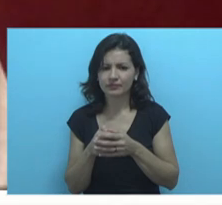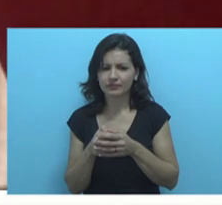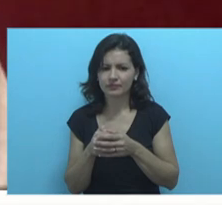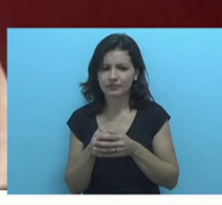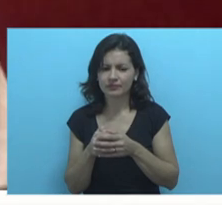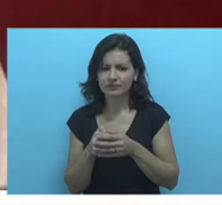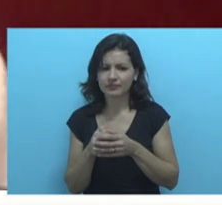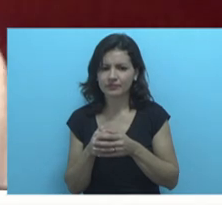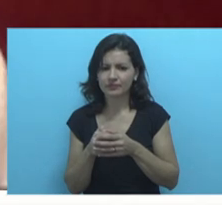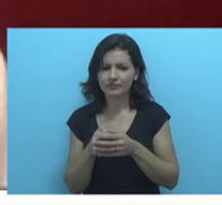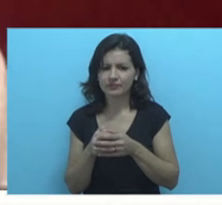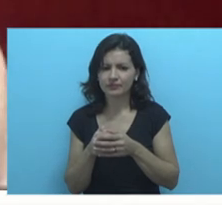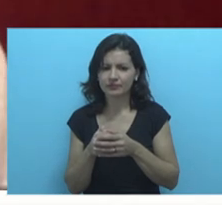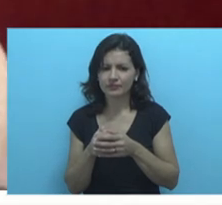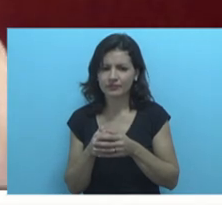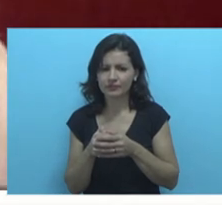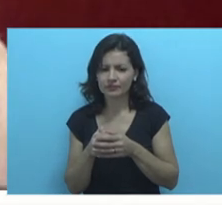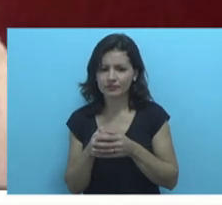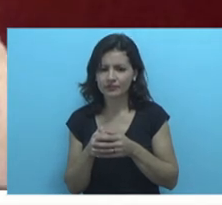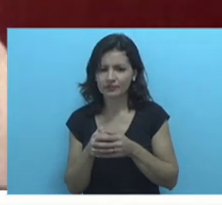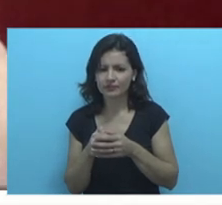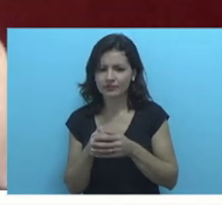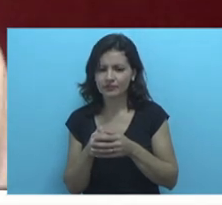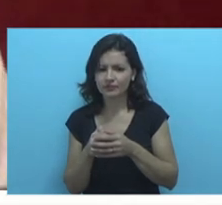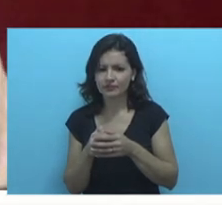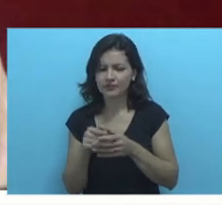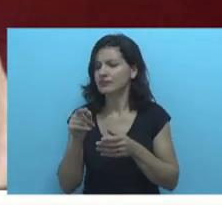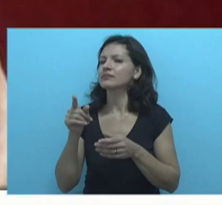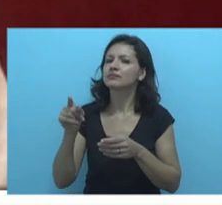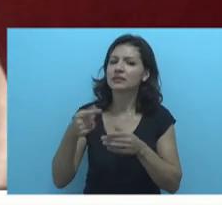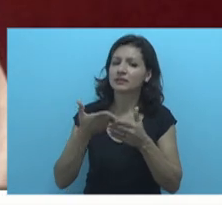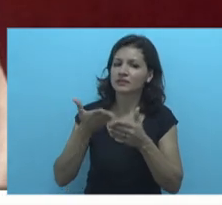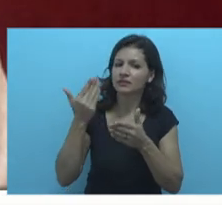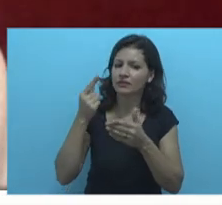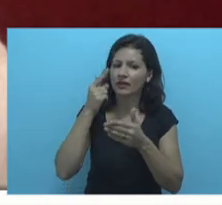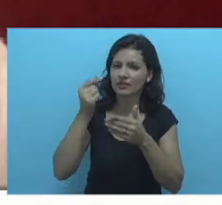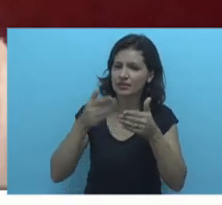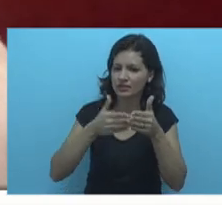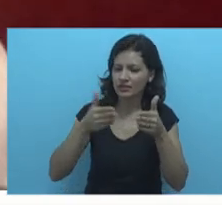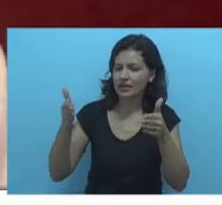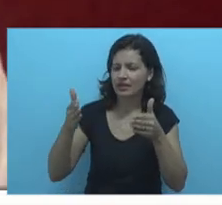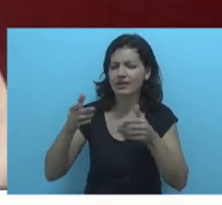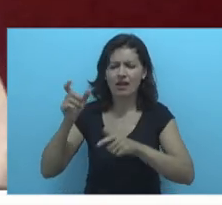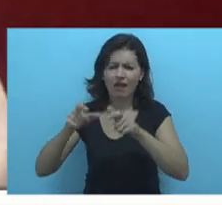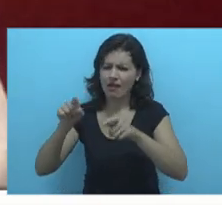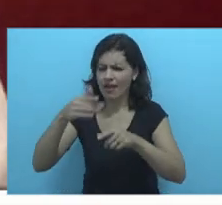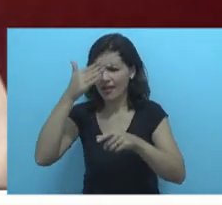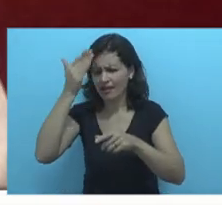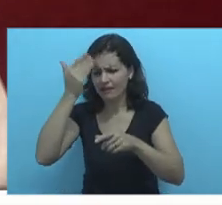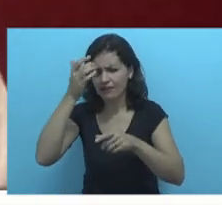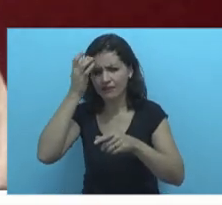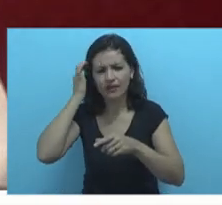fue muy... me tocó el corazón recibir en estos largos días de enfermedad de Miguel y después en